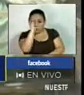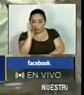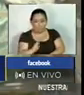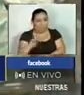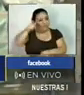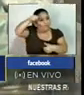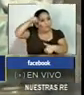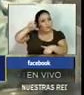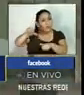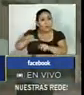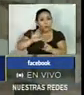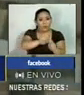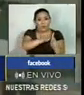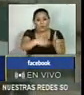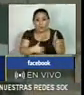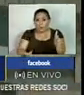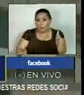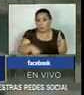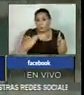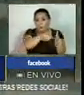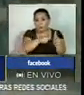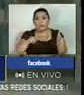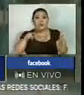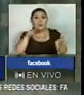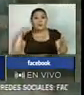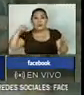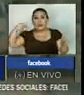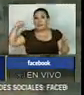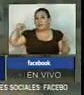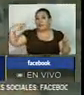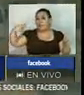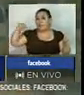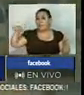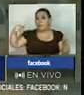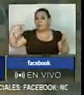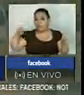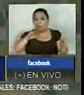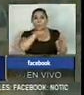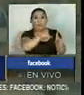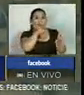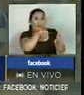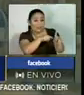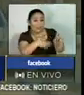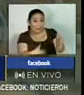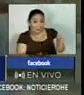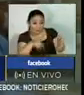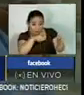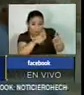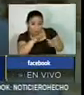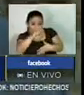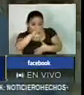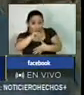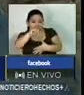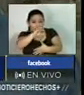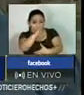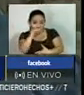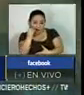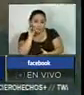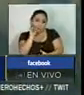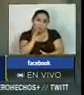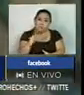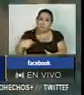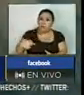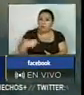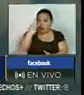su descontento con el presidente Jair Bolsonaro y es que el presidente del país más grande del continente en cada oportunidad que